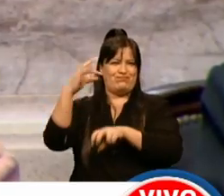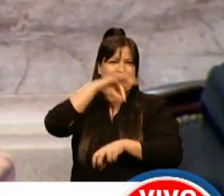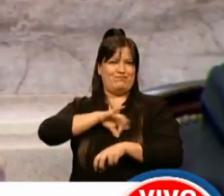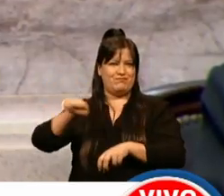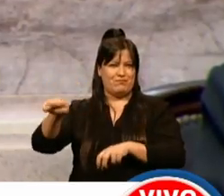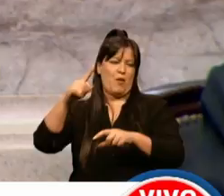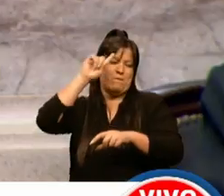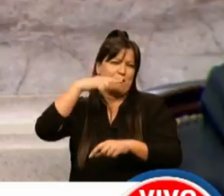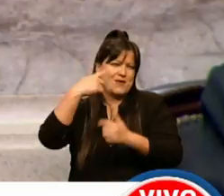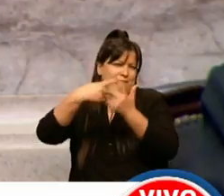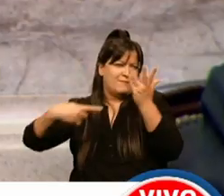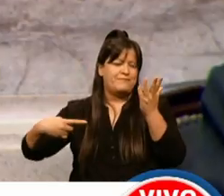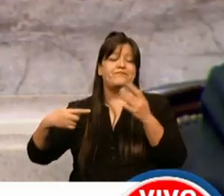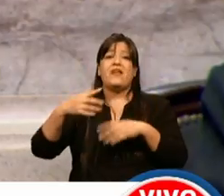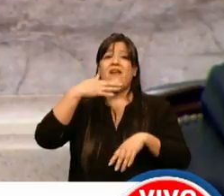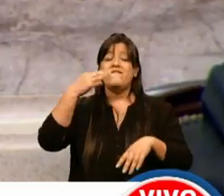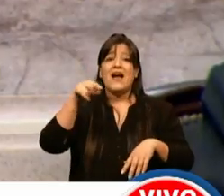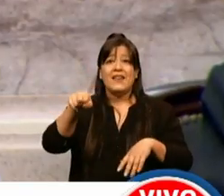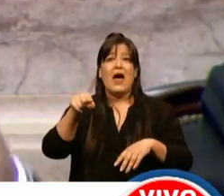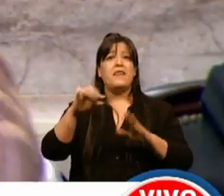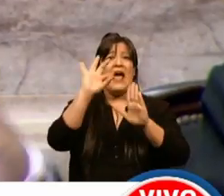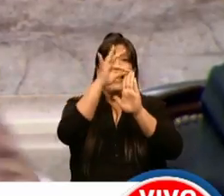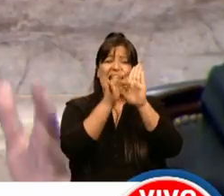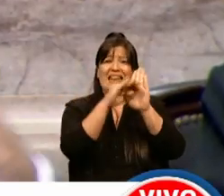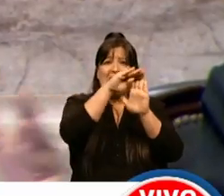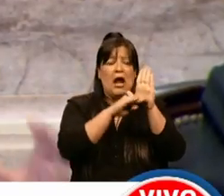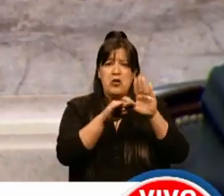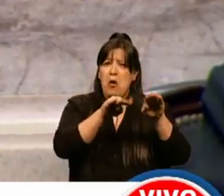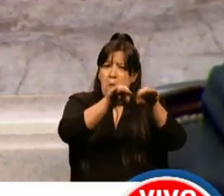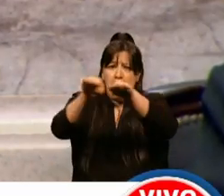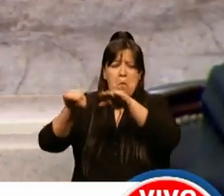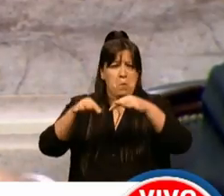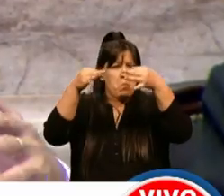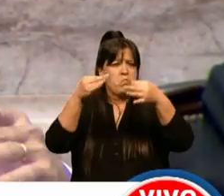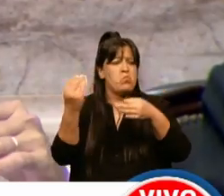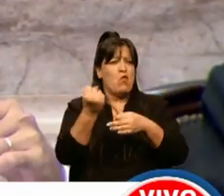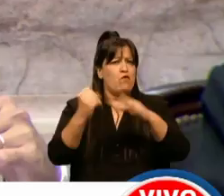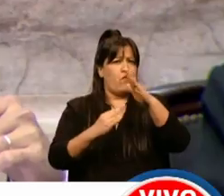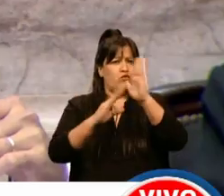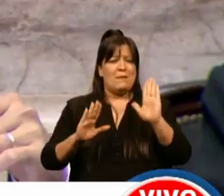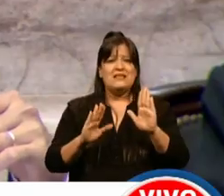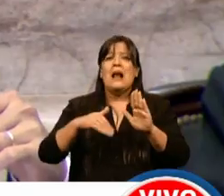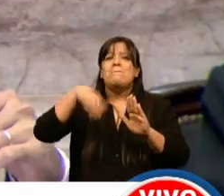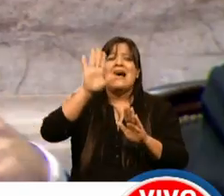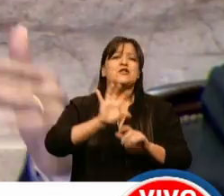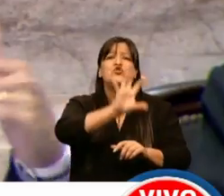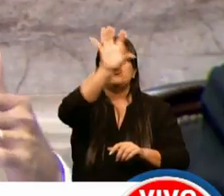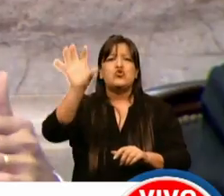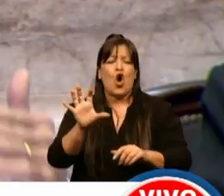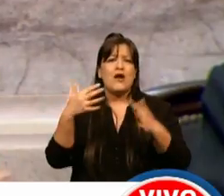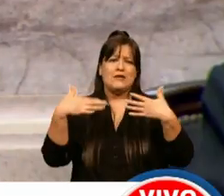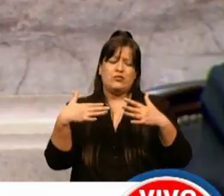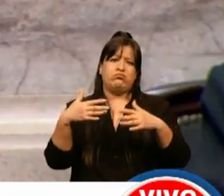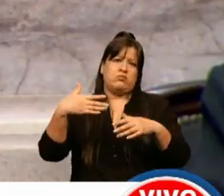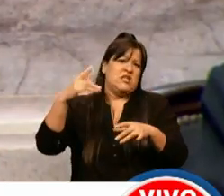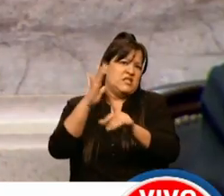que es de tiene un criterio equitativo fundamental sobre todo para aquellas zonas largamente